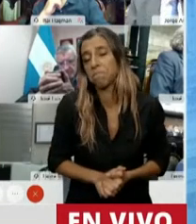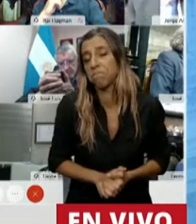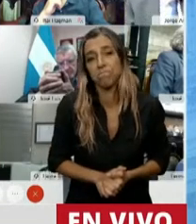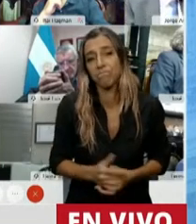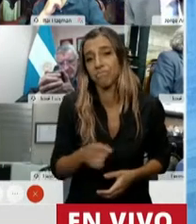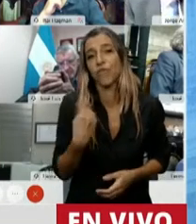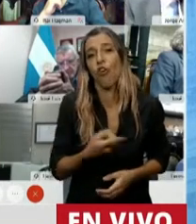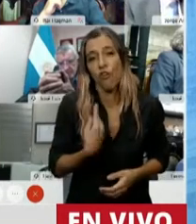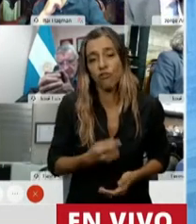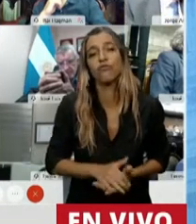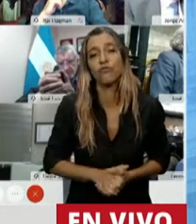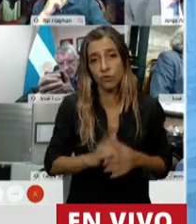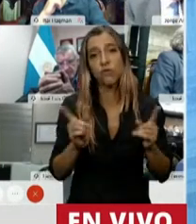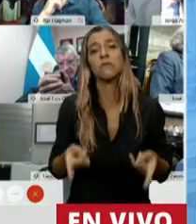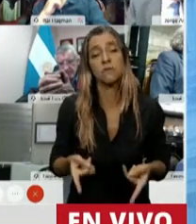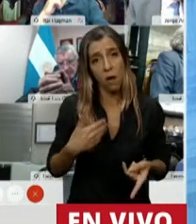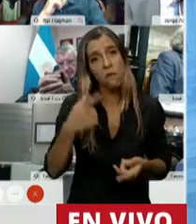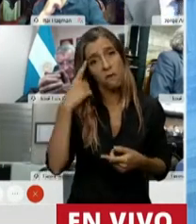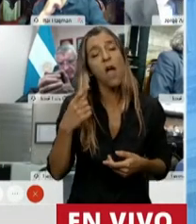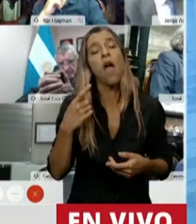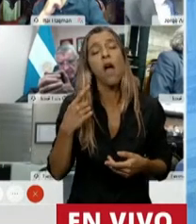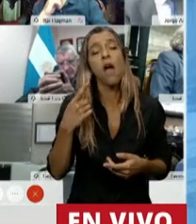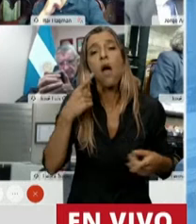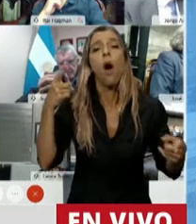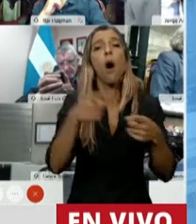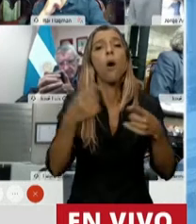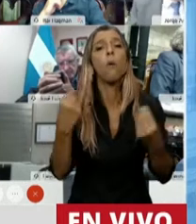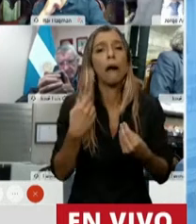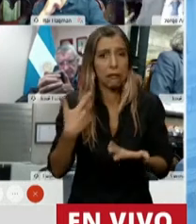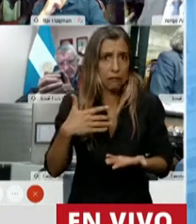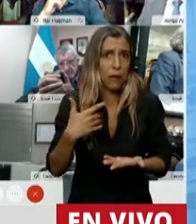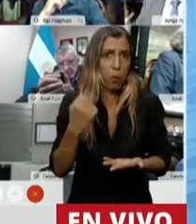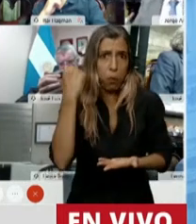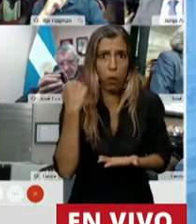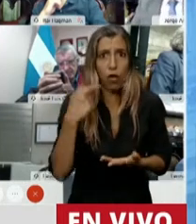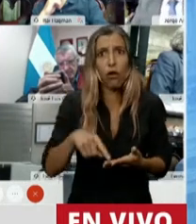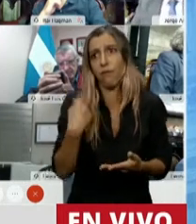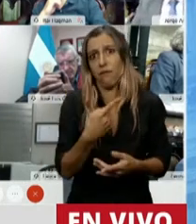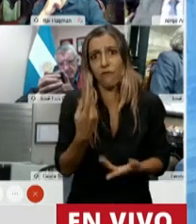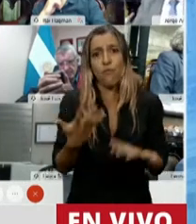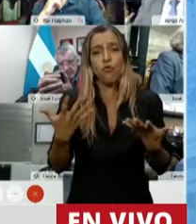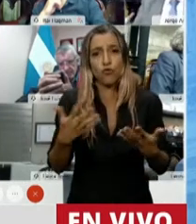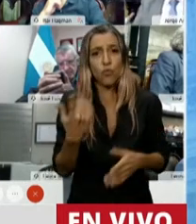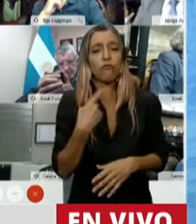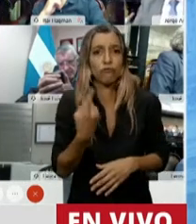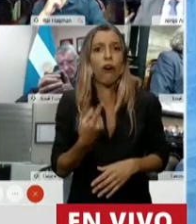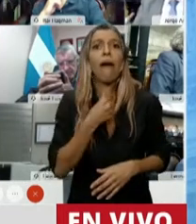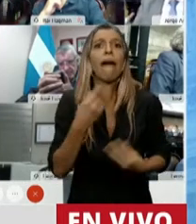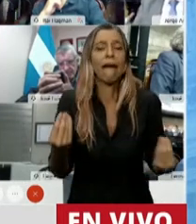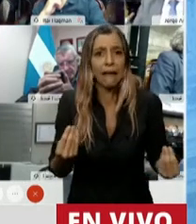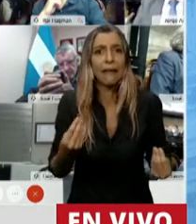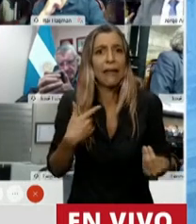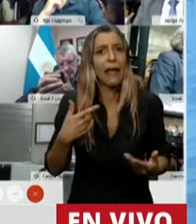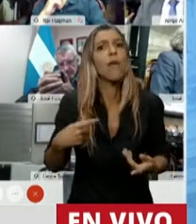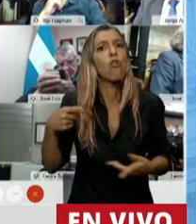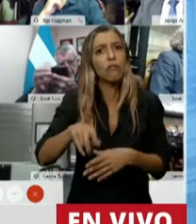Nosotros pretendemos también como objetivo económico en el aporte extraordinario